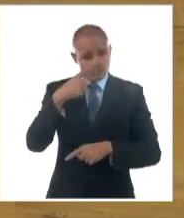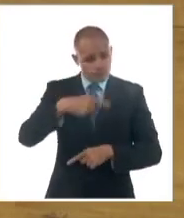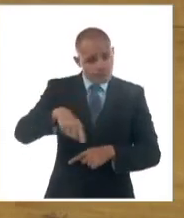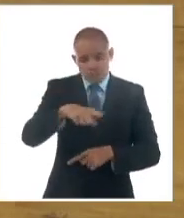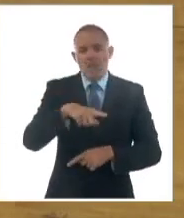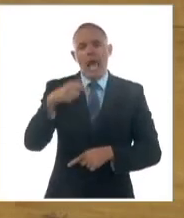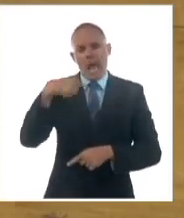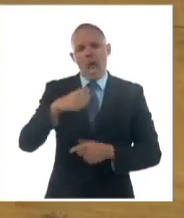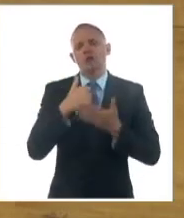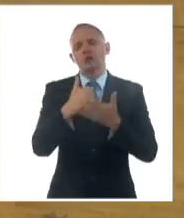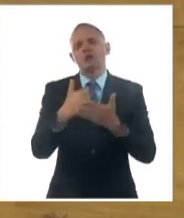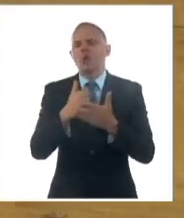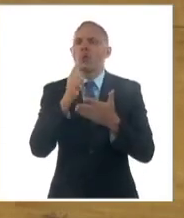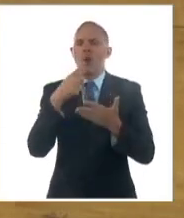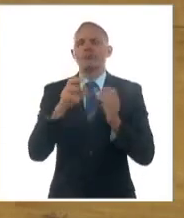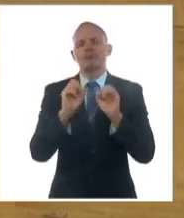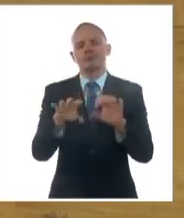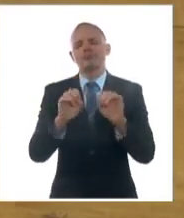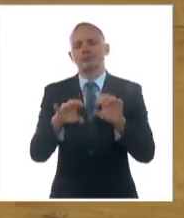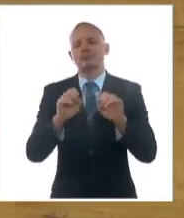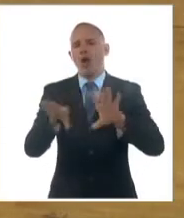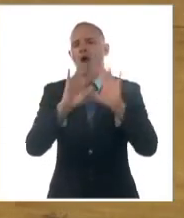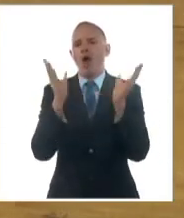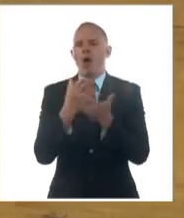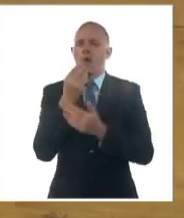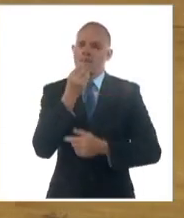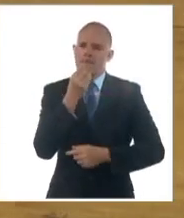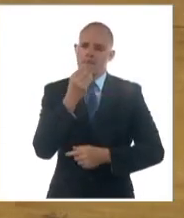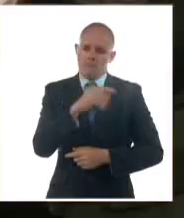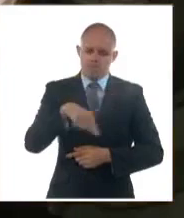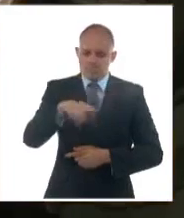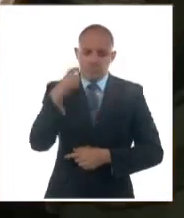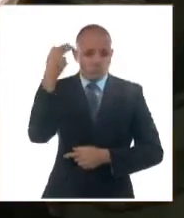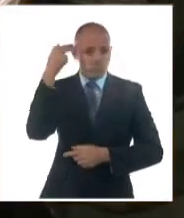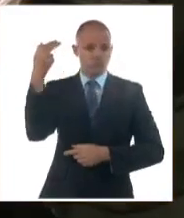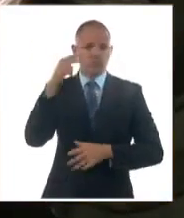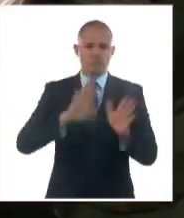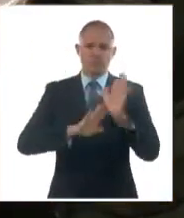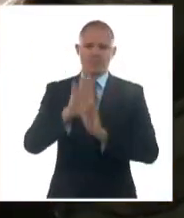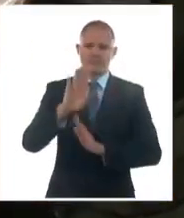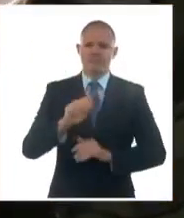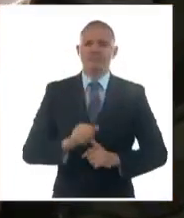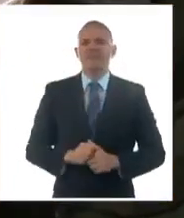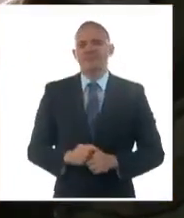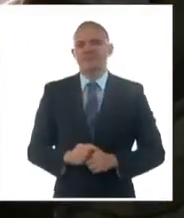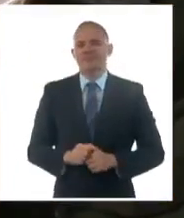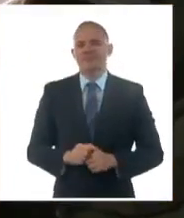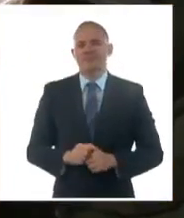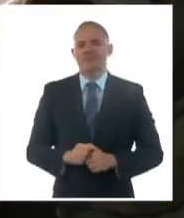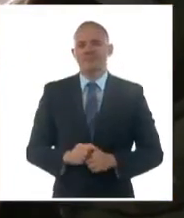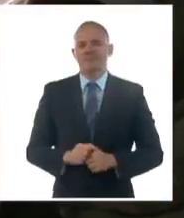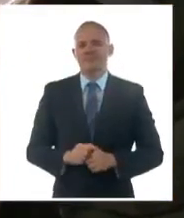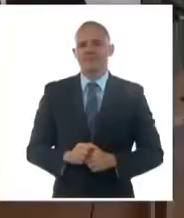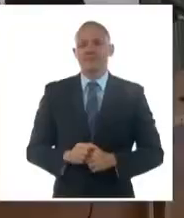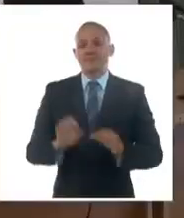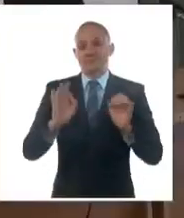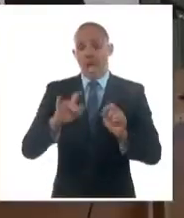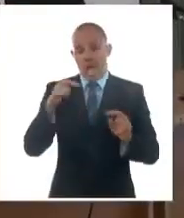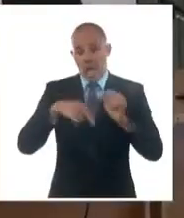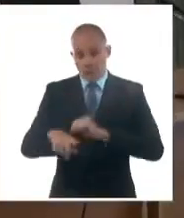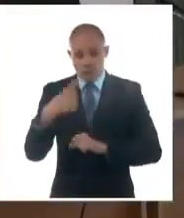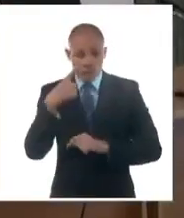una mayor presencia de las actividades prácticas que favorecen las habilidades. En la actualidad, es primordial continuar la